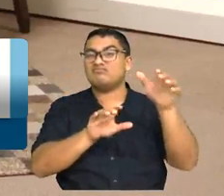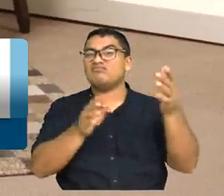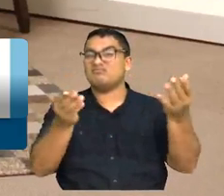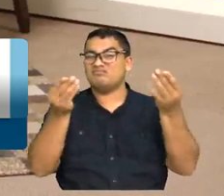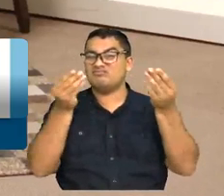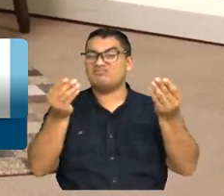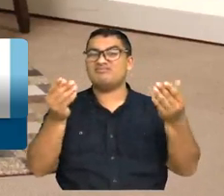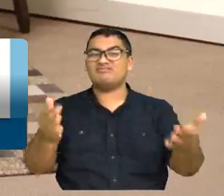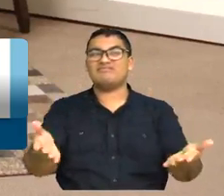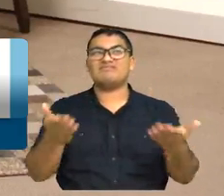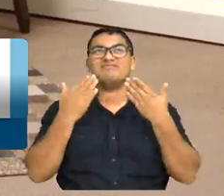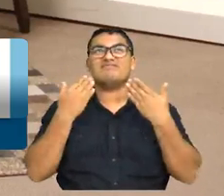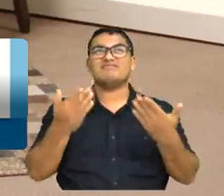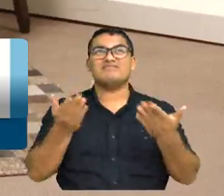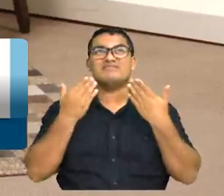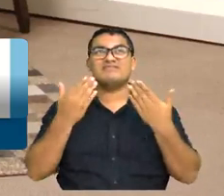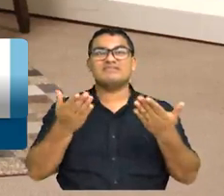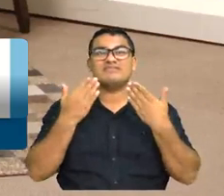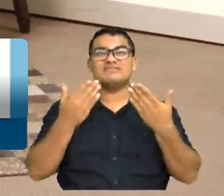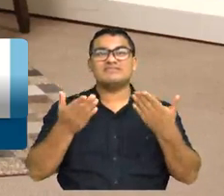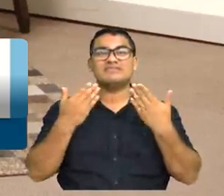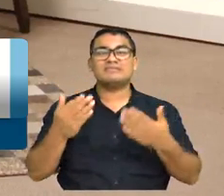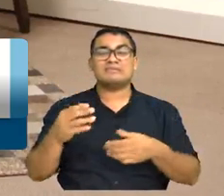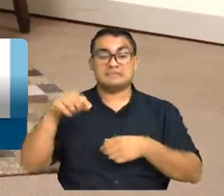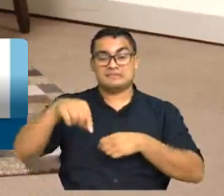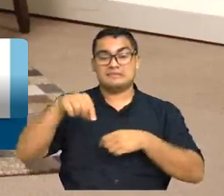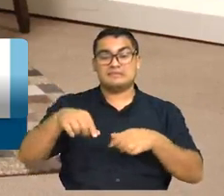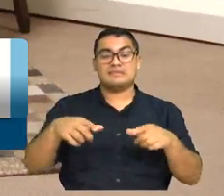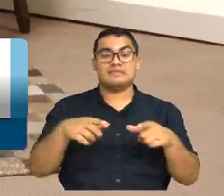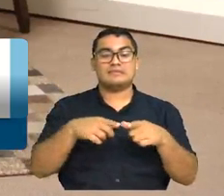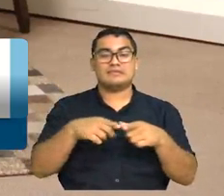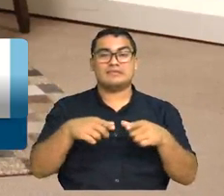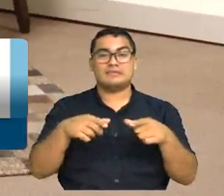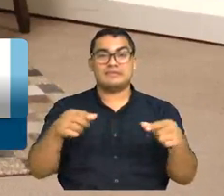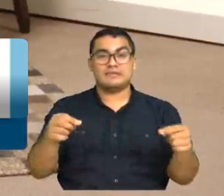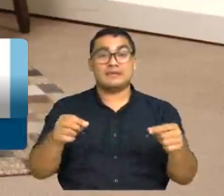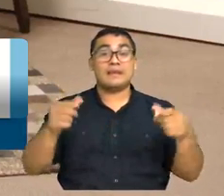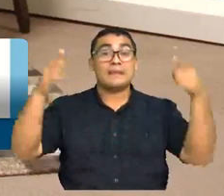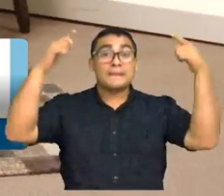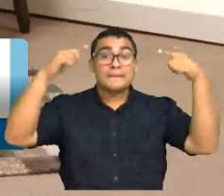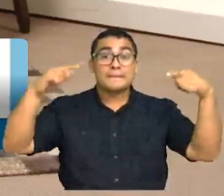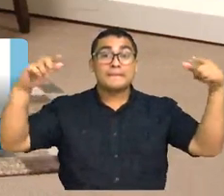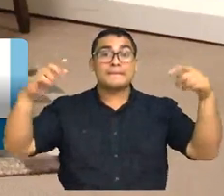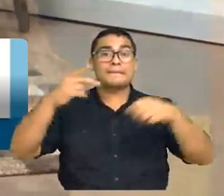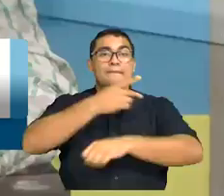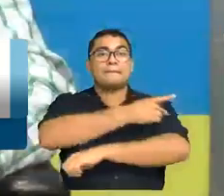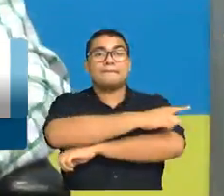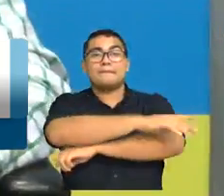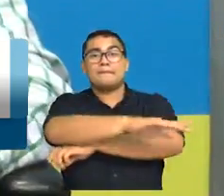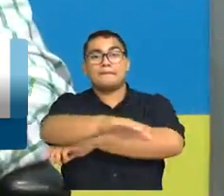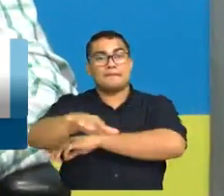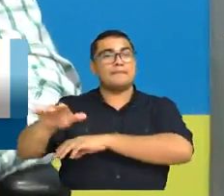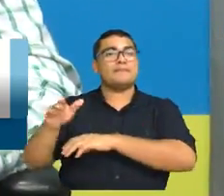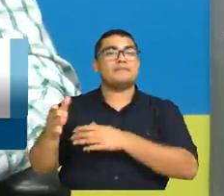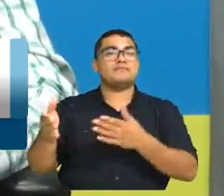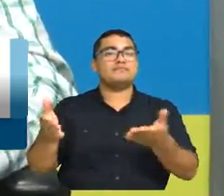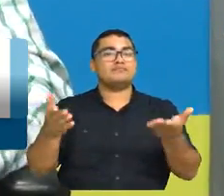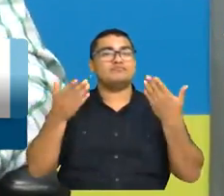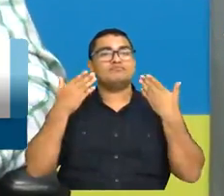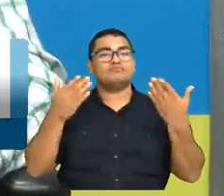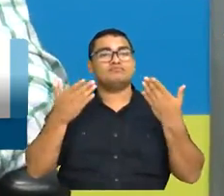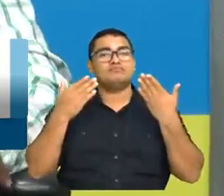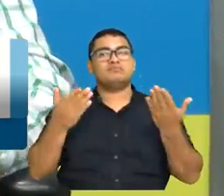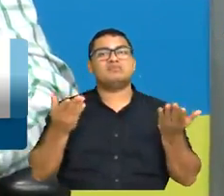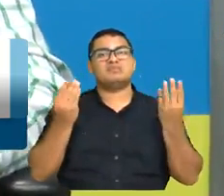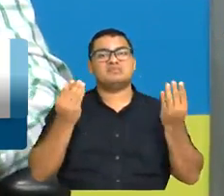caliente, ¿verdad? Managua también, Masaya, la zona del Pacífico, estar expuesto al mar y por